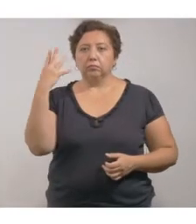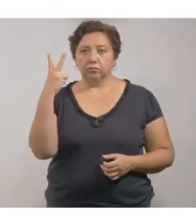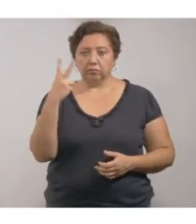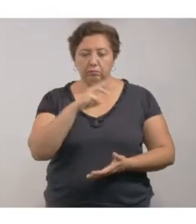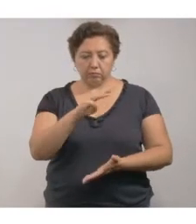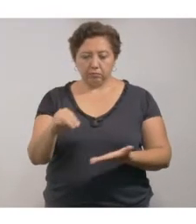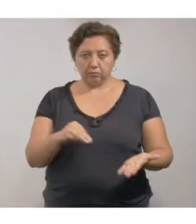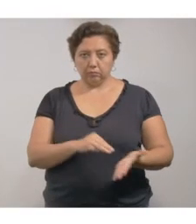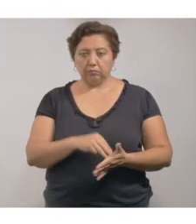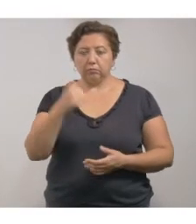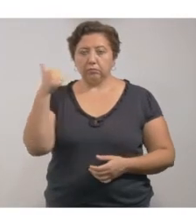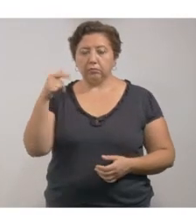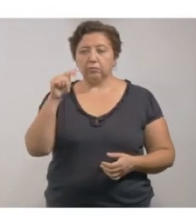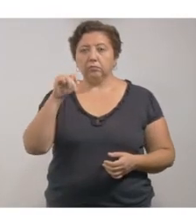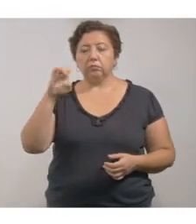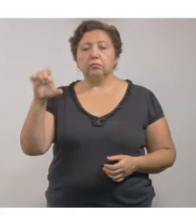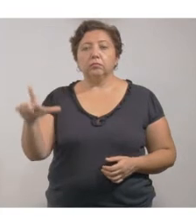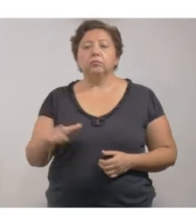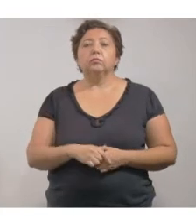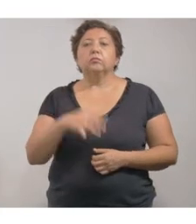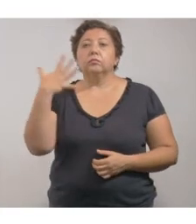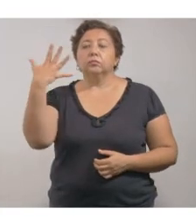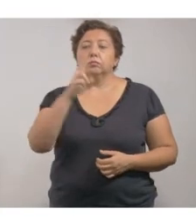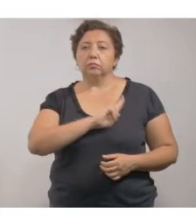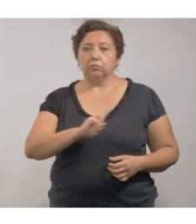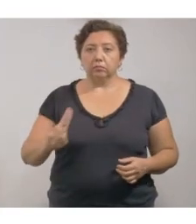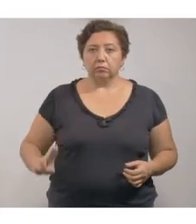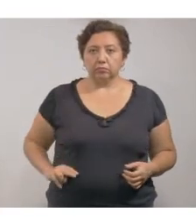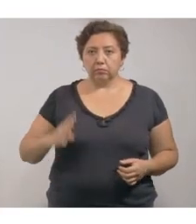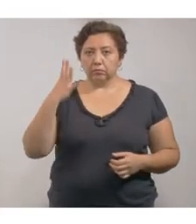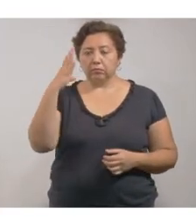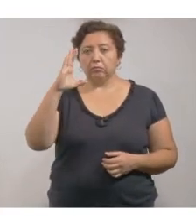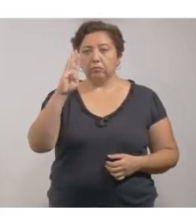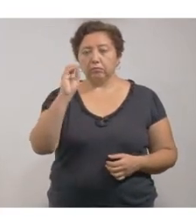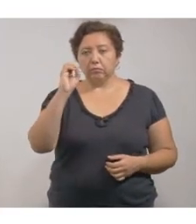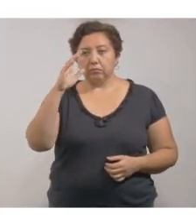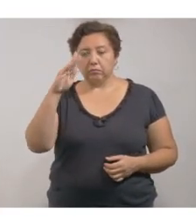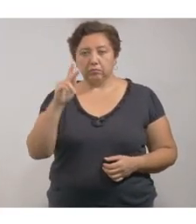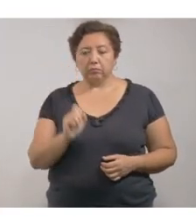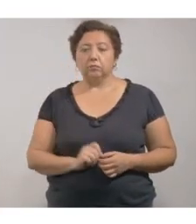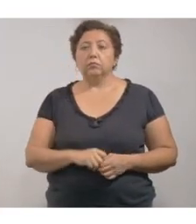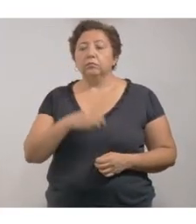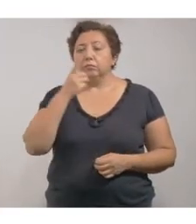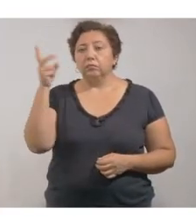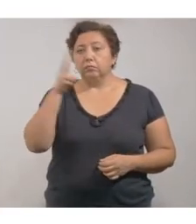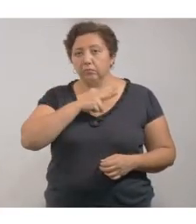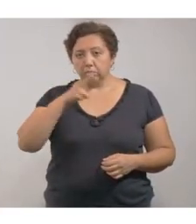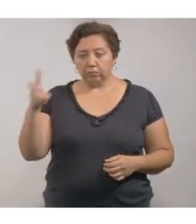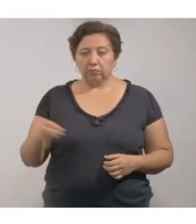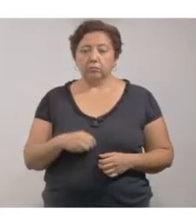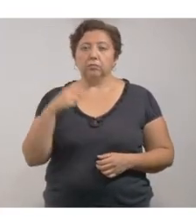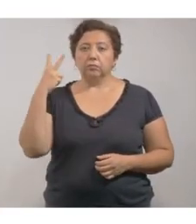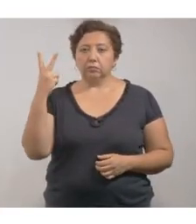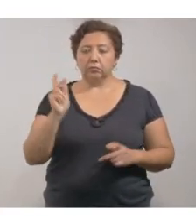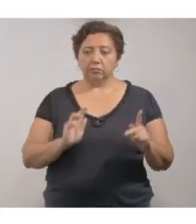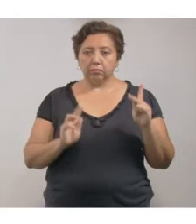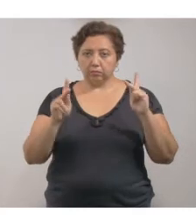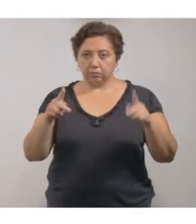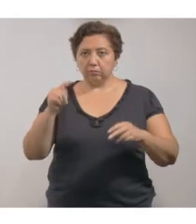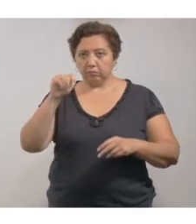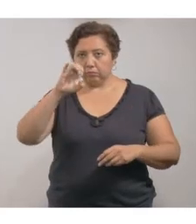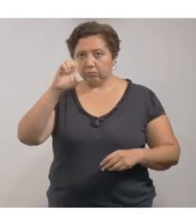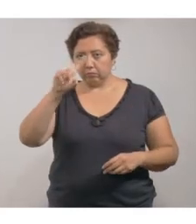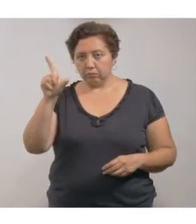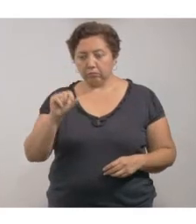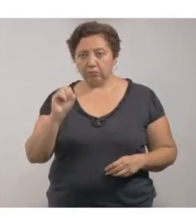52 en Mérida, 6 en Ticul, 5 en Umam, 4 en Bocobá, 3 en Izamal y Valladolid, 2 en Progreso,